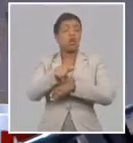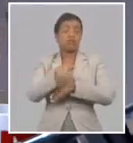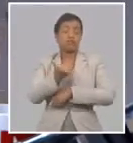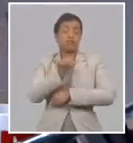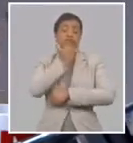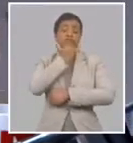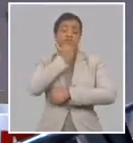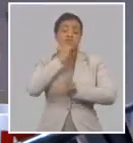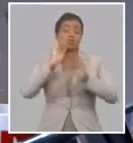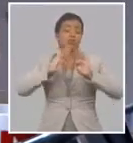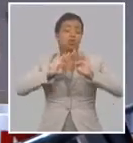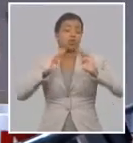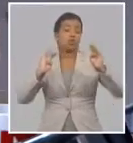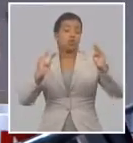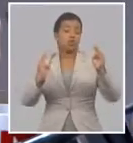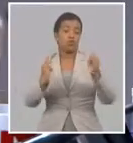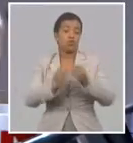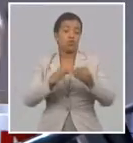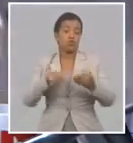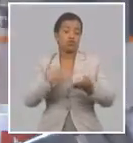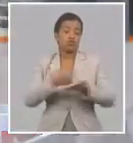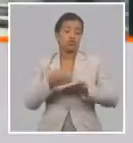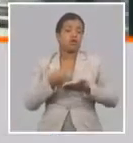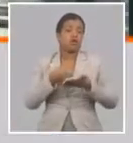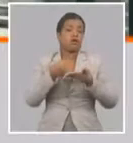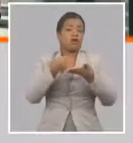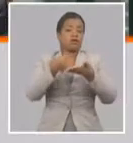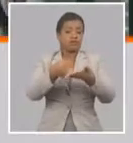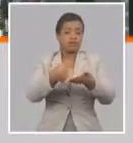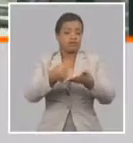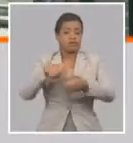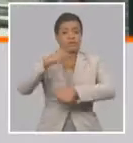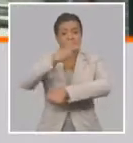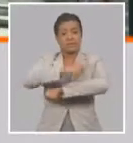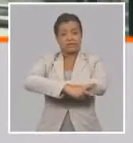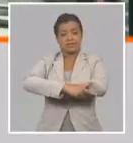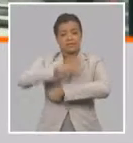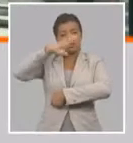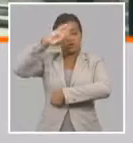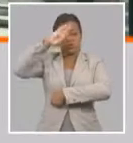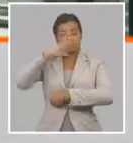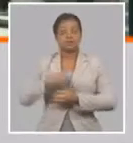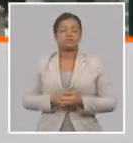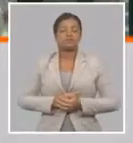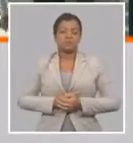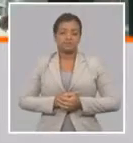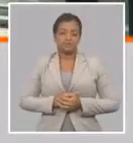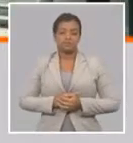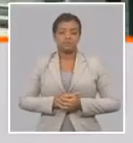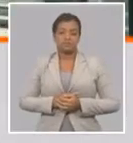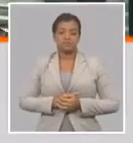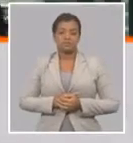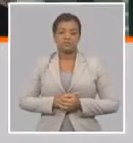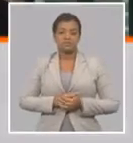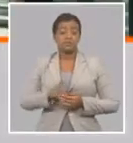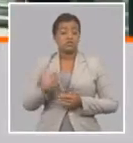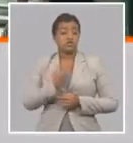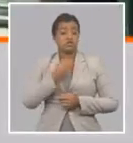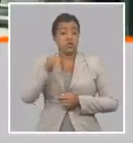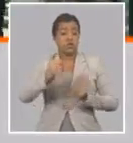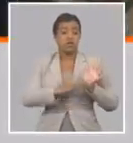en todo lo que nosotros aportamos a nivel de nuestro país estamos hablando que estamos presentando